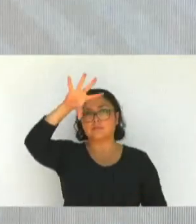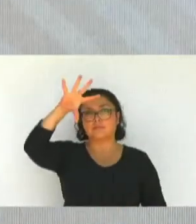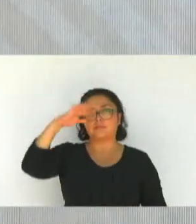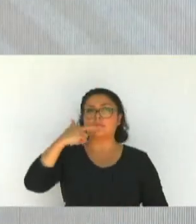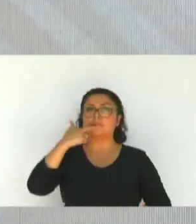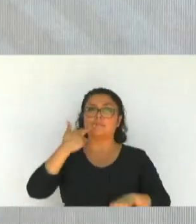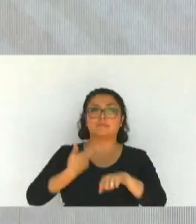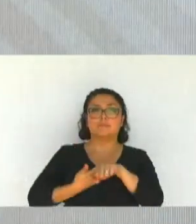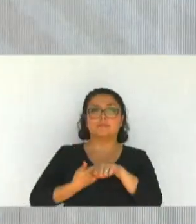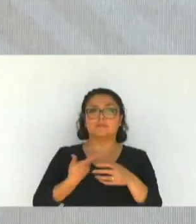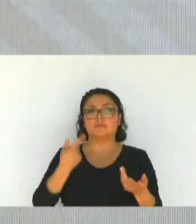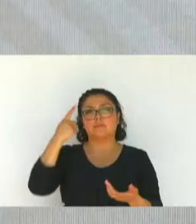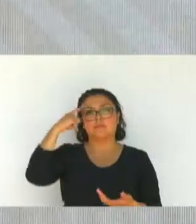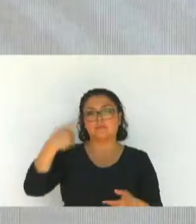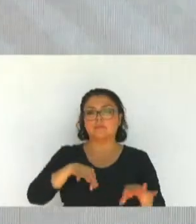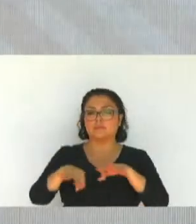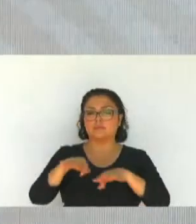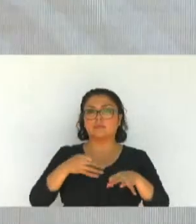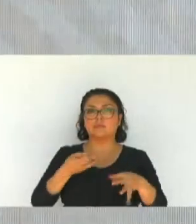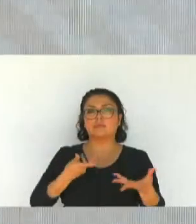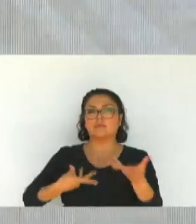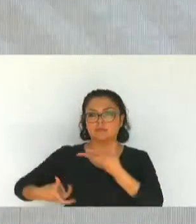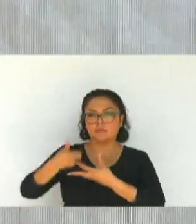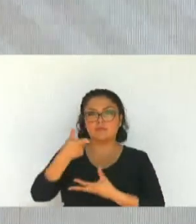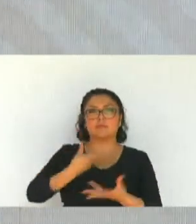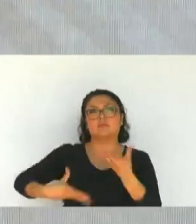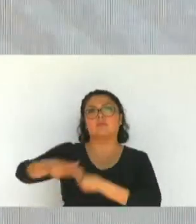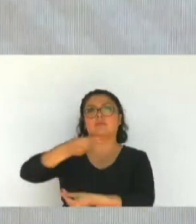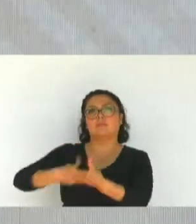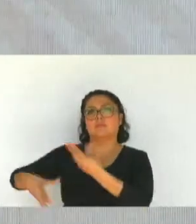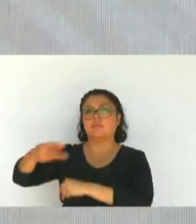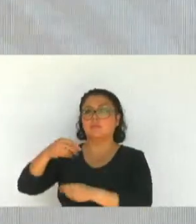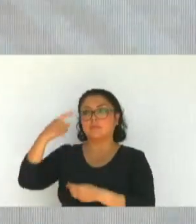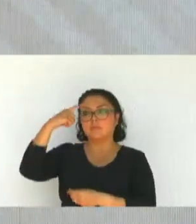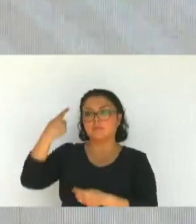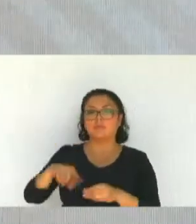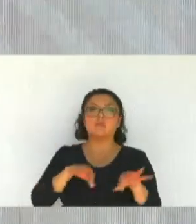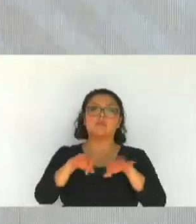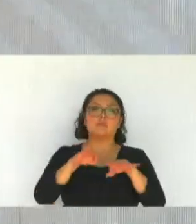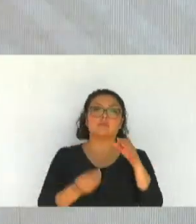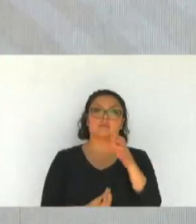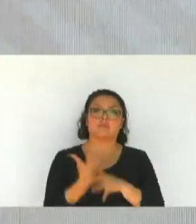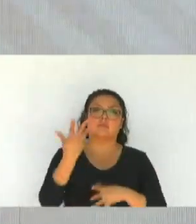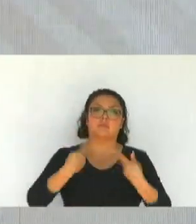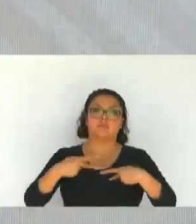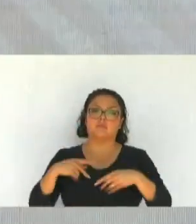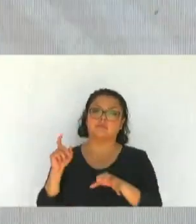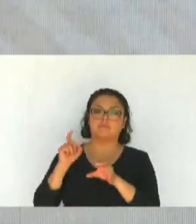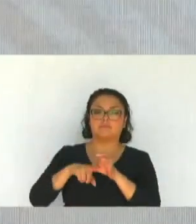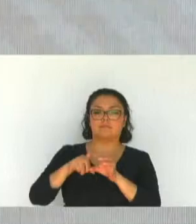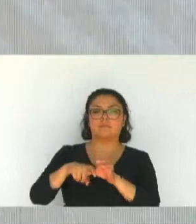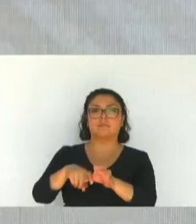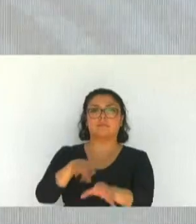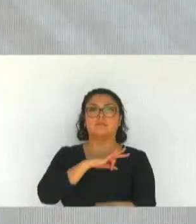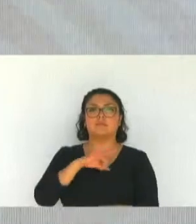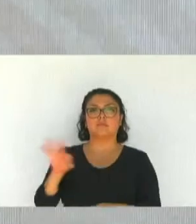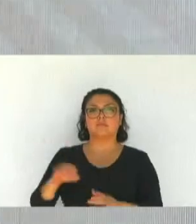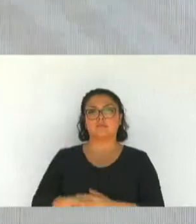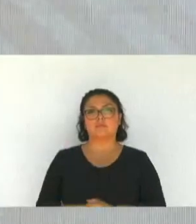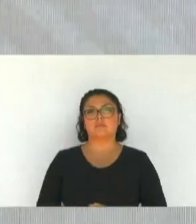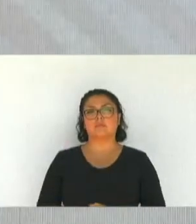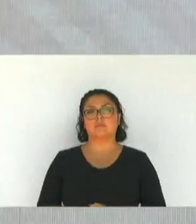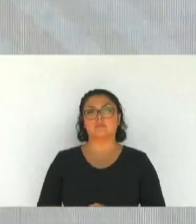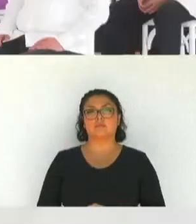empleo y generaron más de 40 mil fuentes de trabajo. Es difícil decir cuánto tiempo se acortó